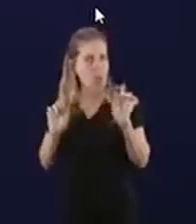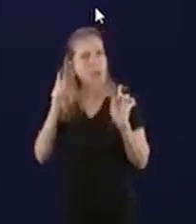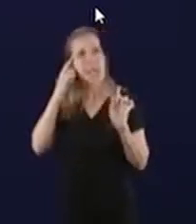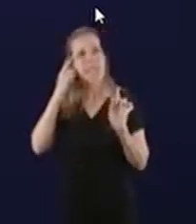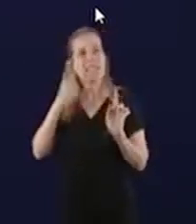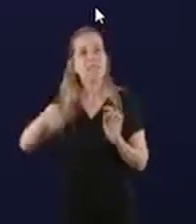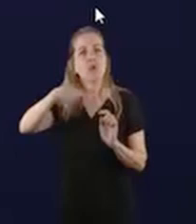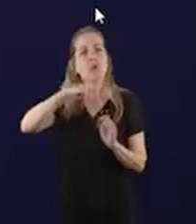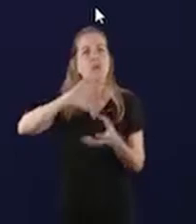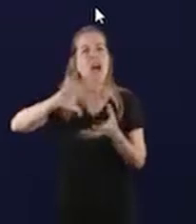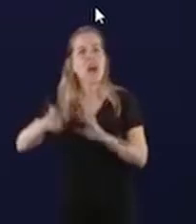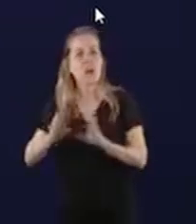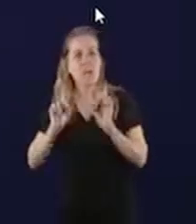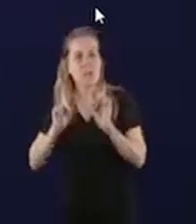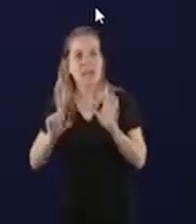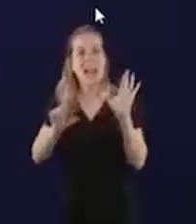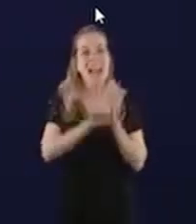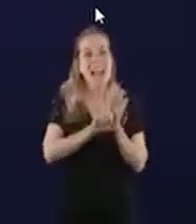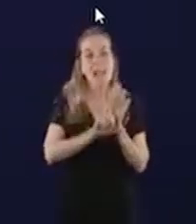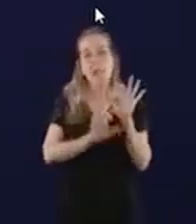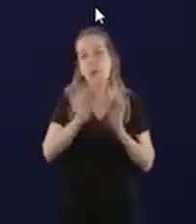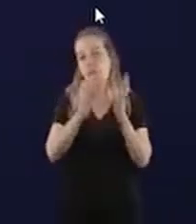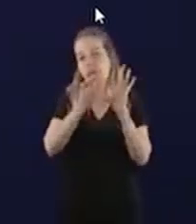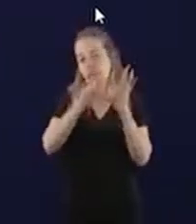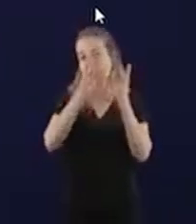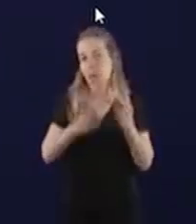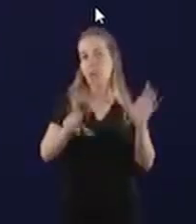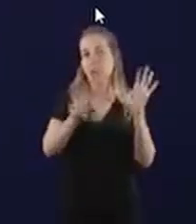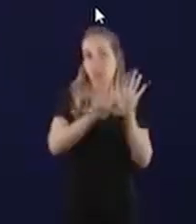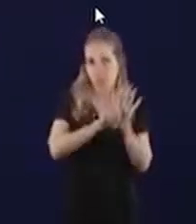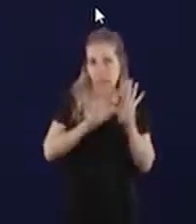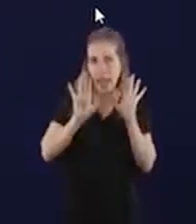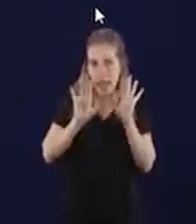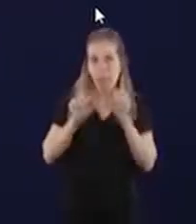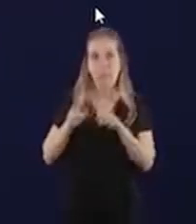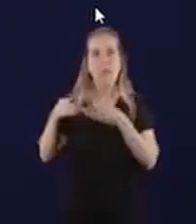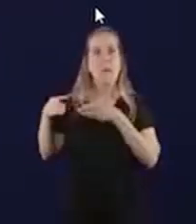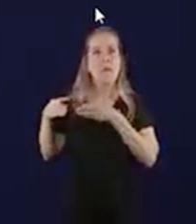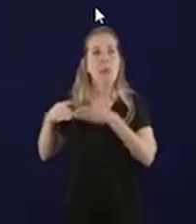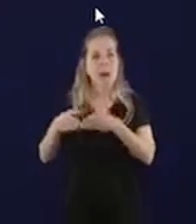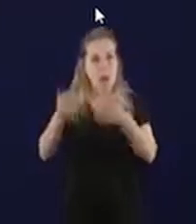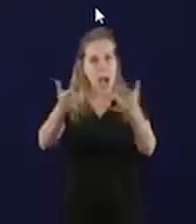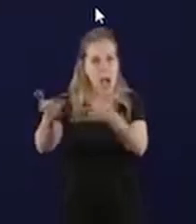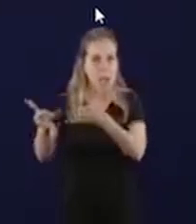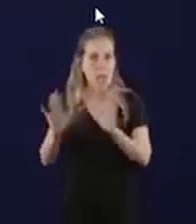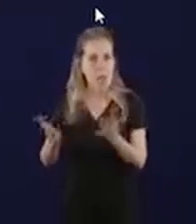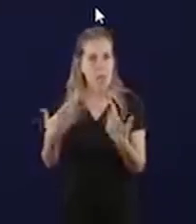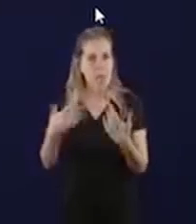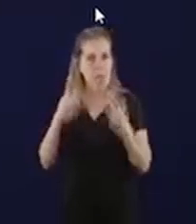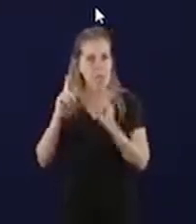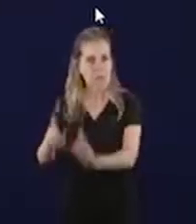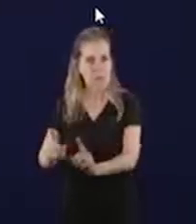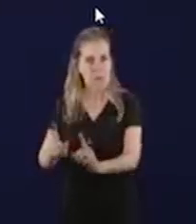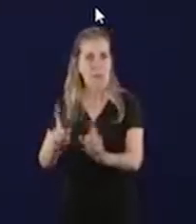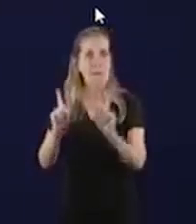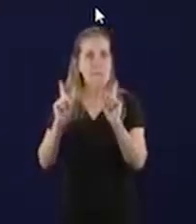la la propia ley entiendo que garantiza a los que ya están operando que lo sigan haciendo bajo las condiciones actuales Así que Pero por supuesto Más